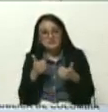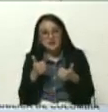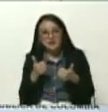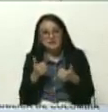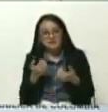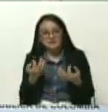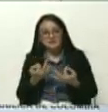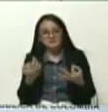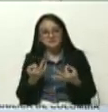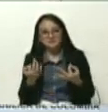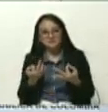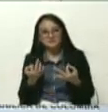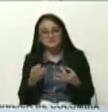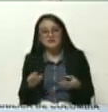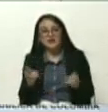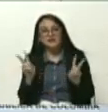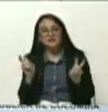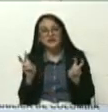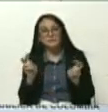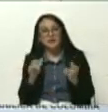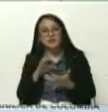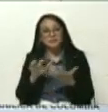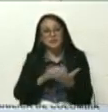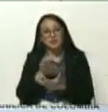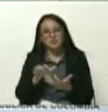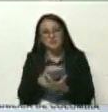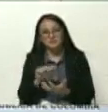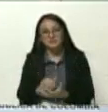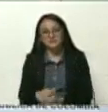en eficacia los asuntos problemáticos.